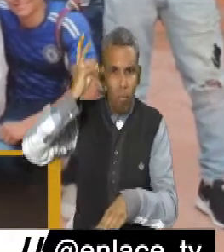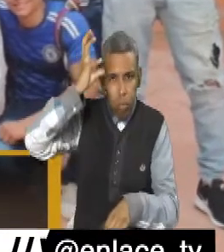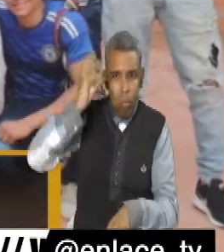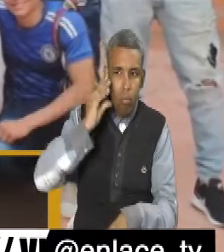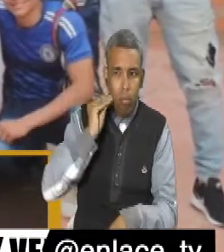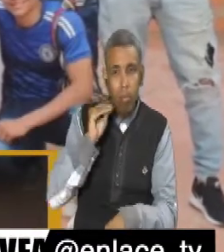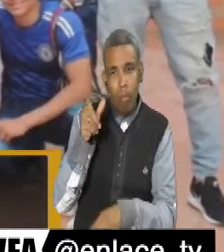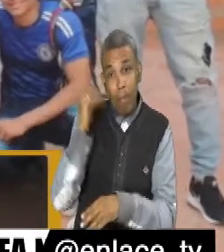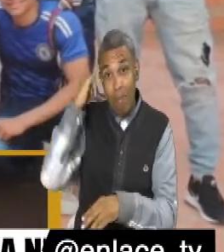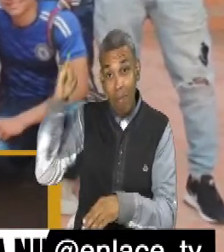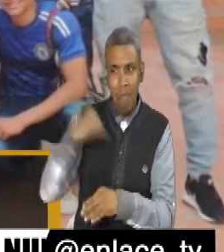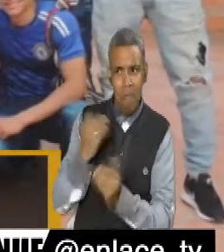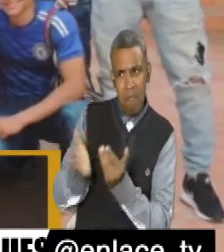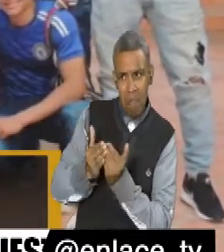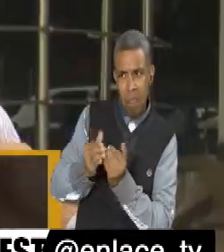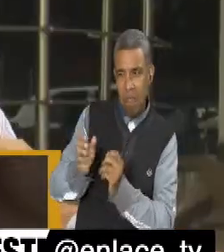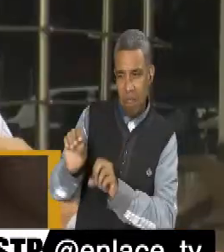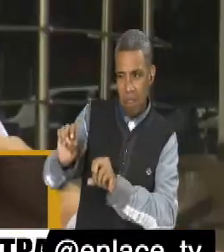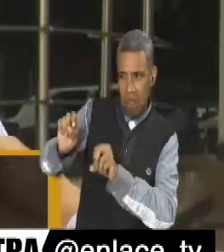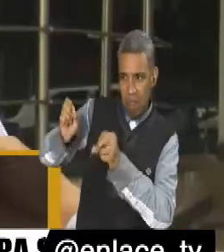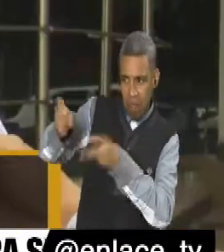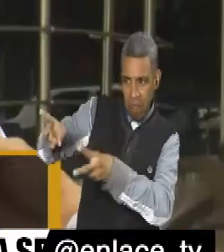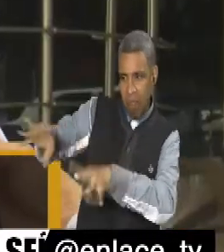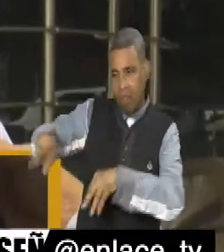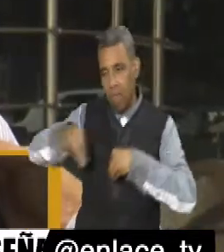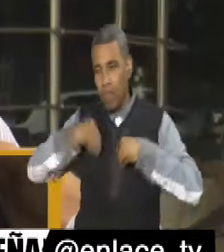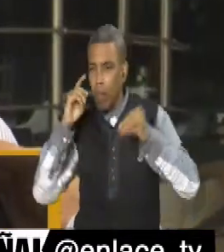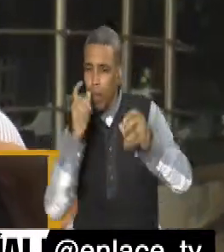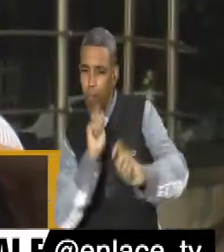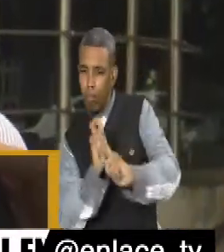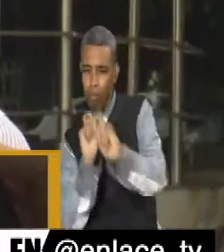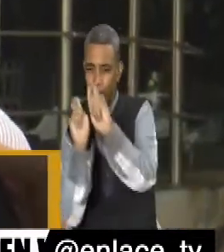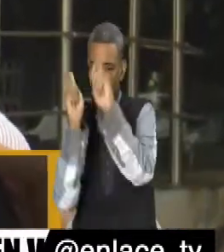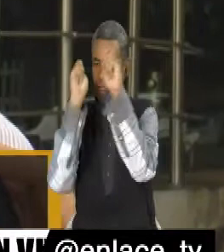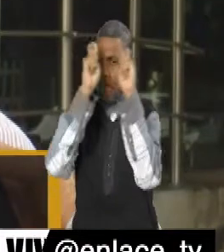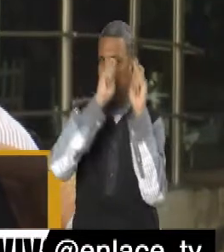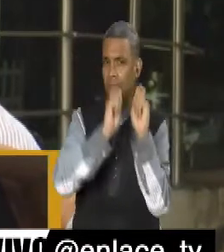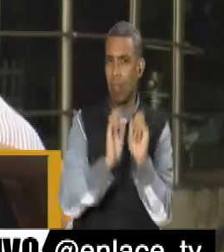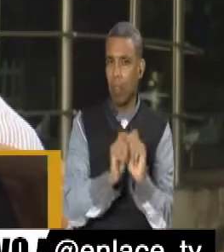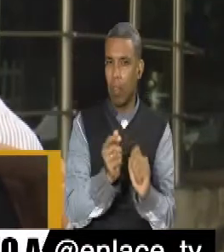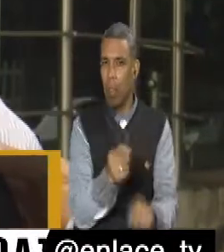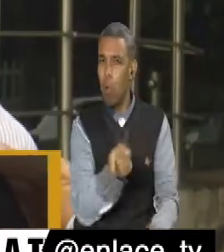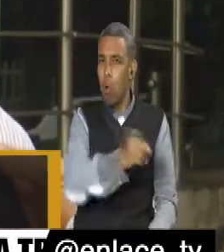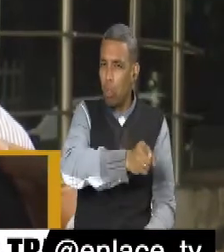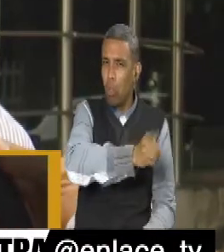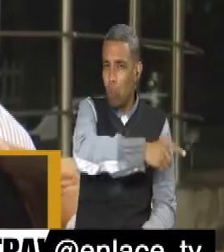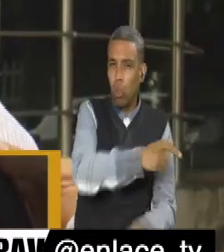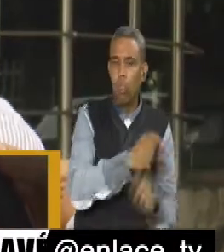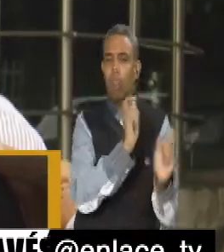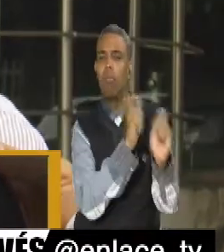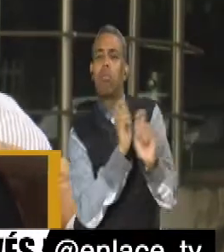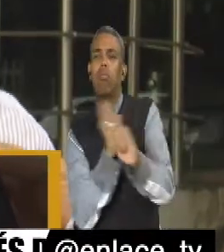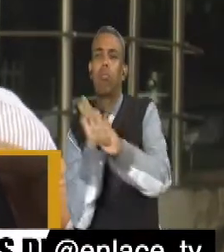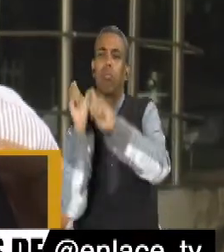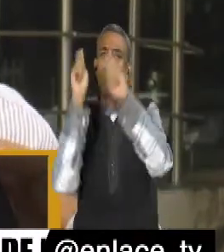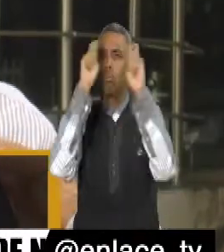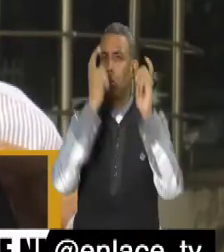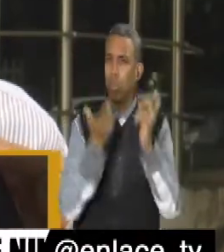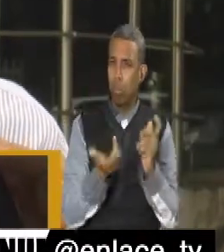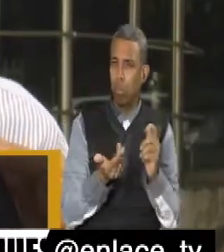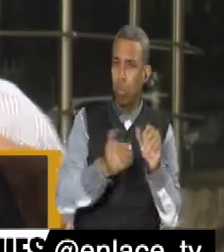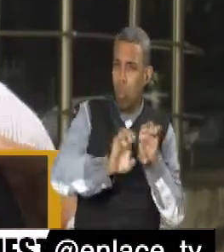en otros cursos anteriores, y en esta se realizó esa y otra más referente a lo que es tuberías y